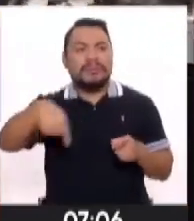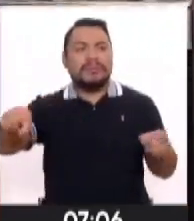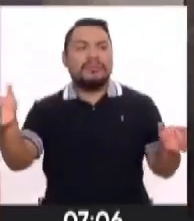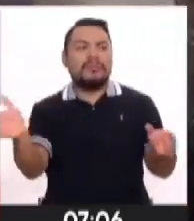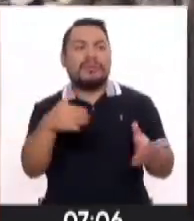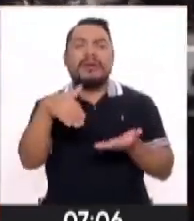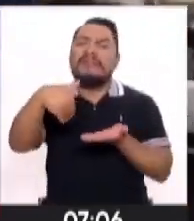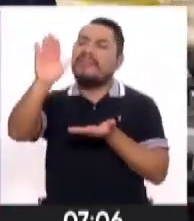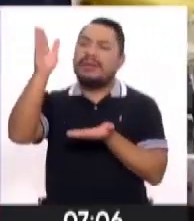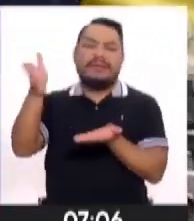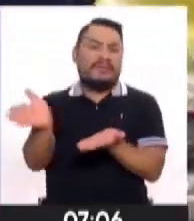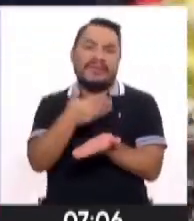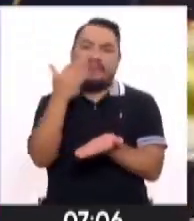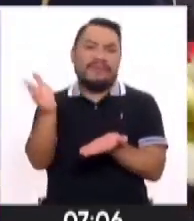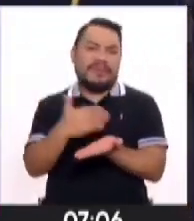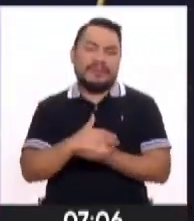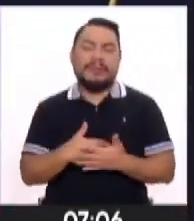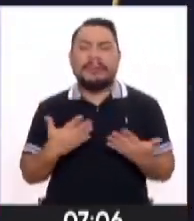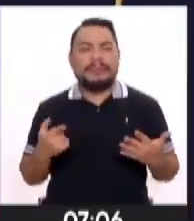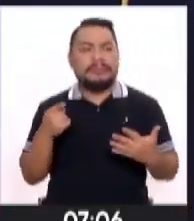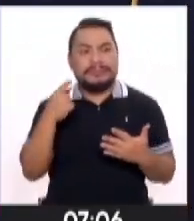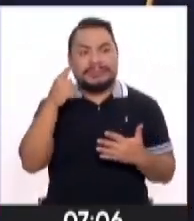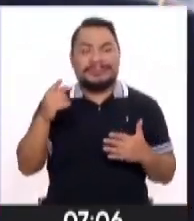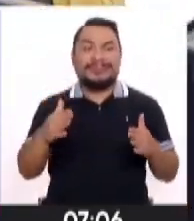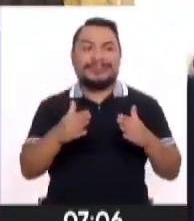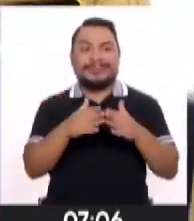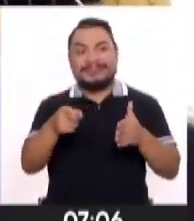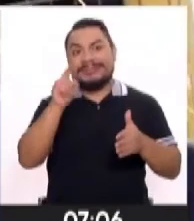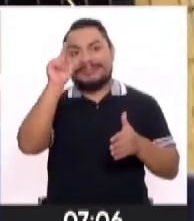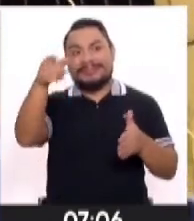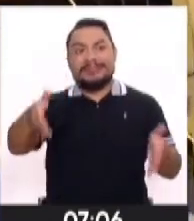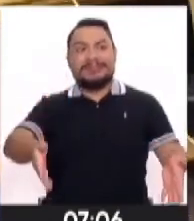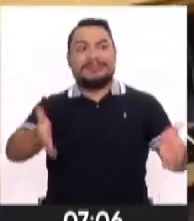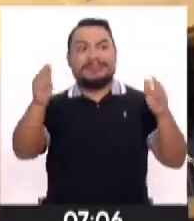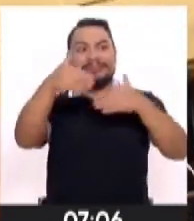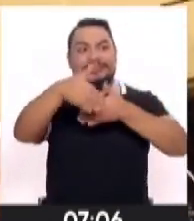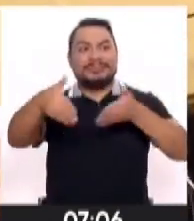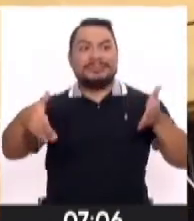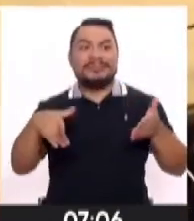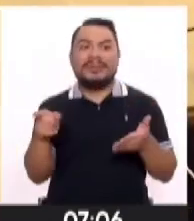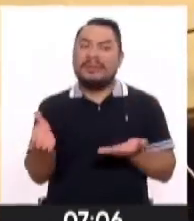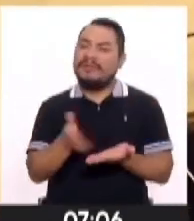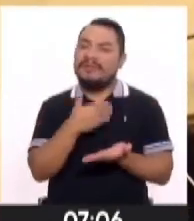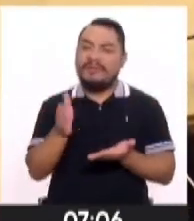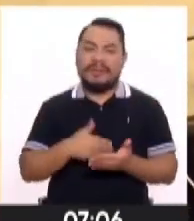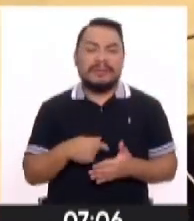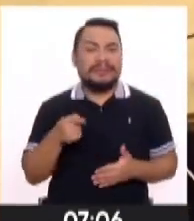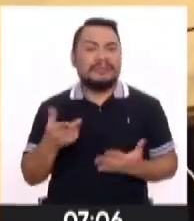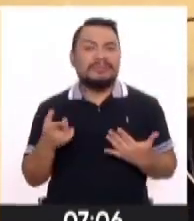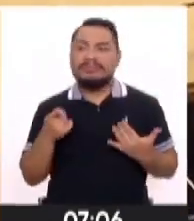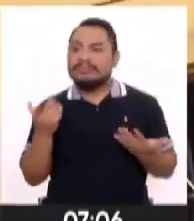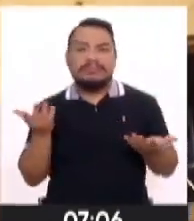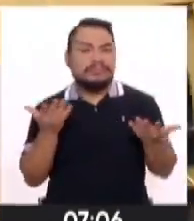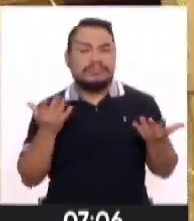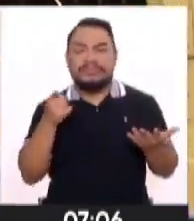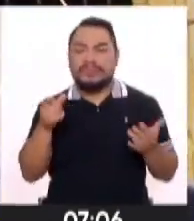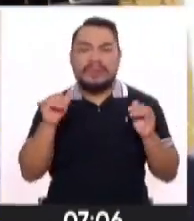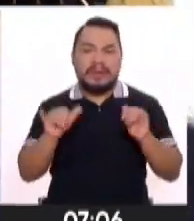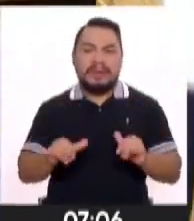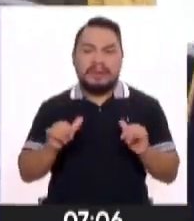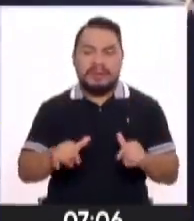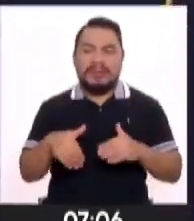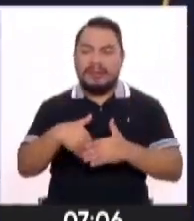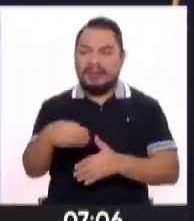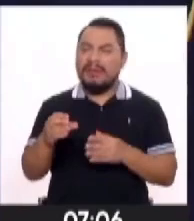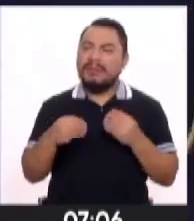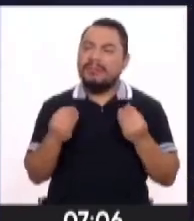de esta casona, justamente donde nos encontramos al frente de ella, continúan acá, no han podido ser reubicados. No, ¿cuál es la situación